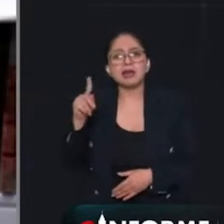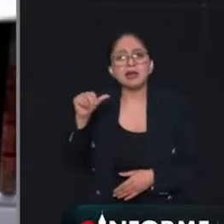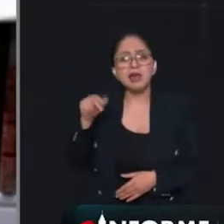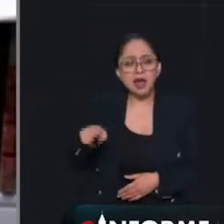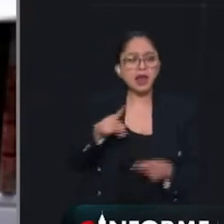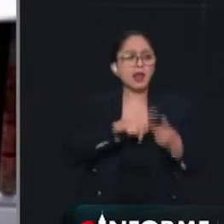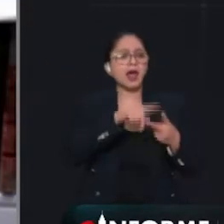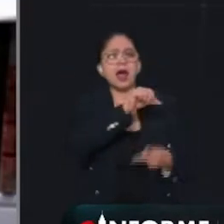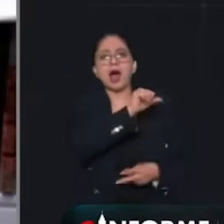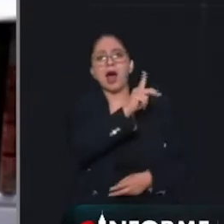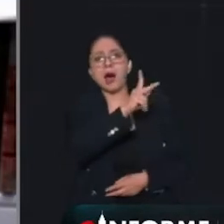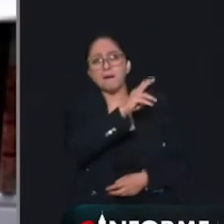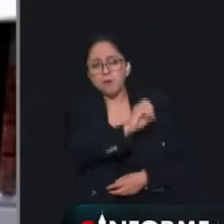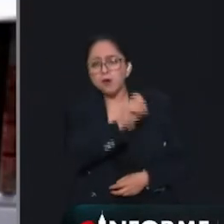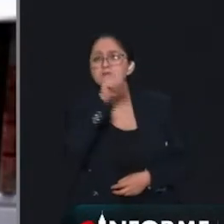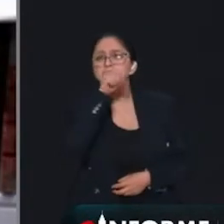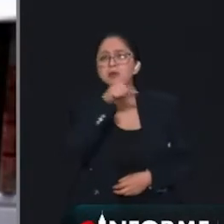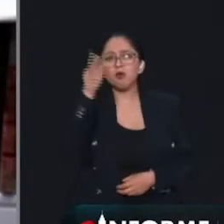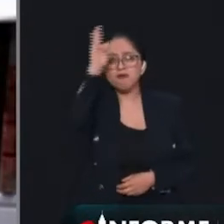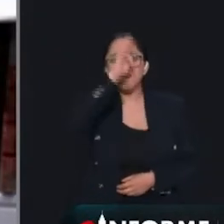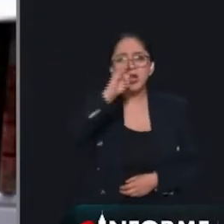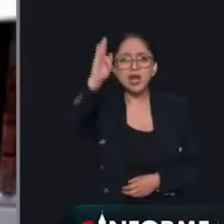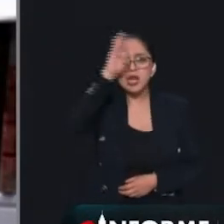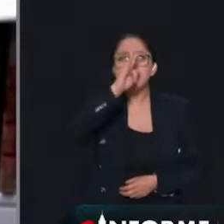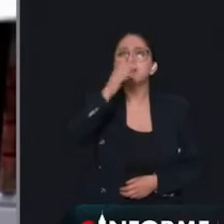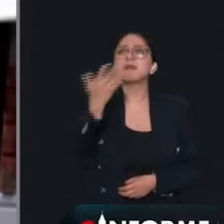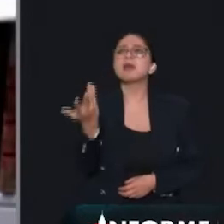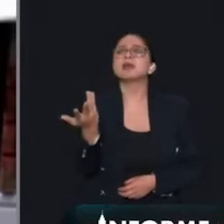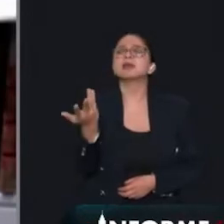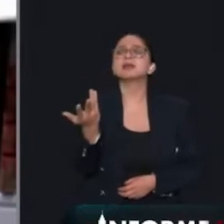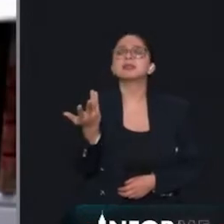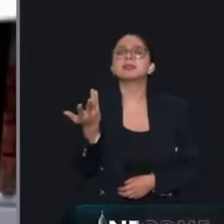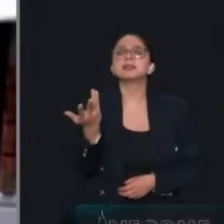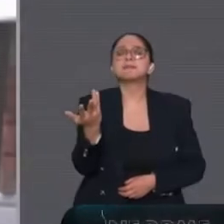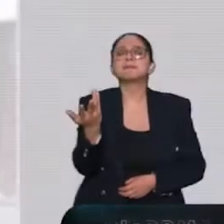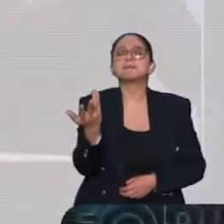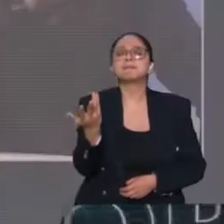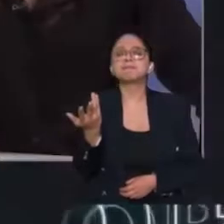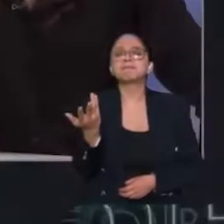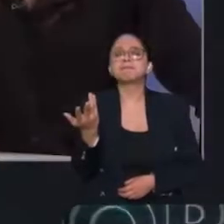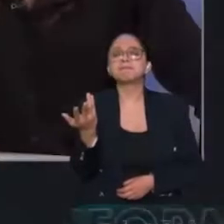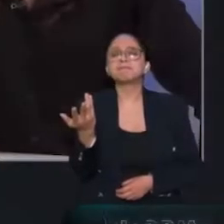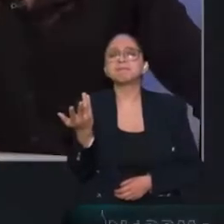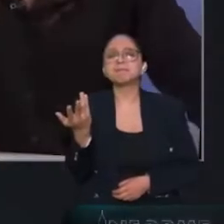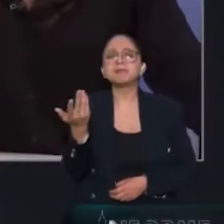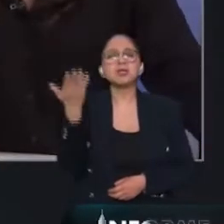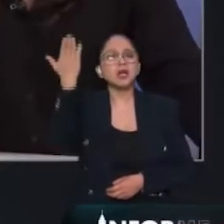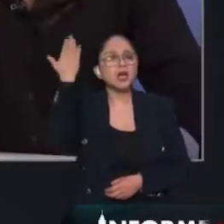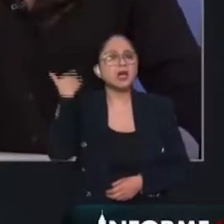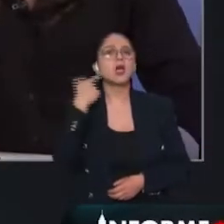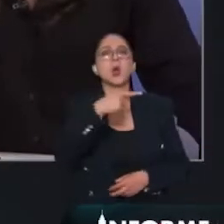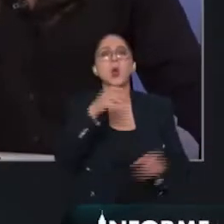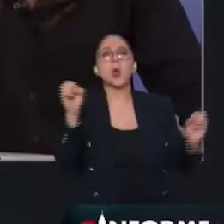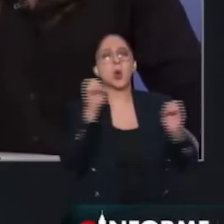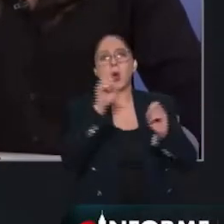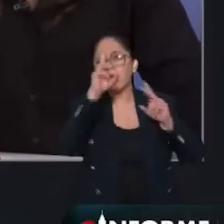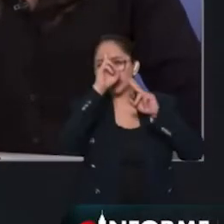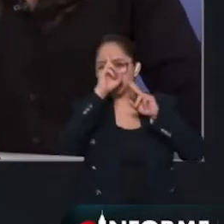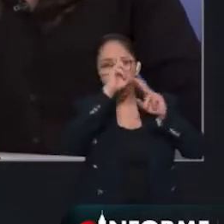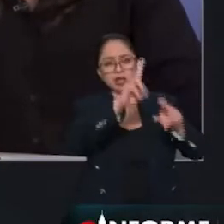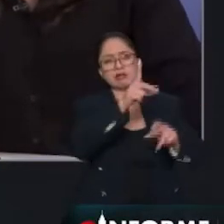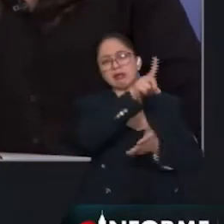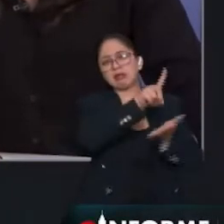Felipe Calderón tiene el caso de bueno, todos los casos de violaciones a los derechos humanos que se